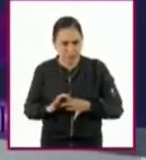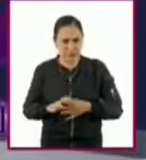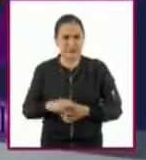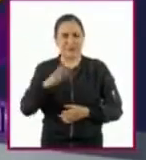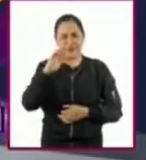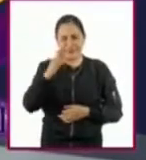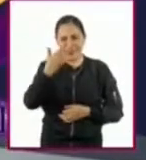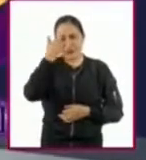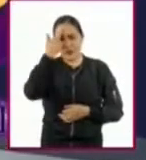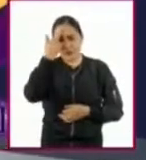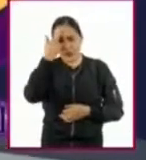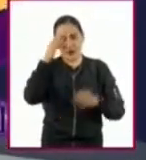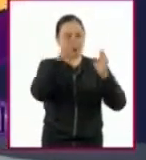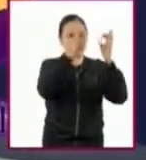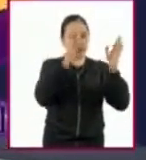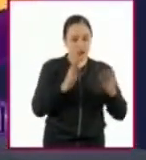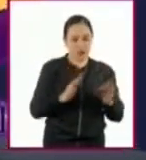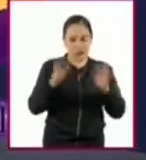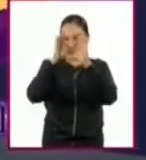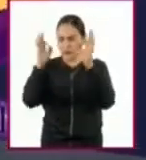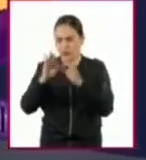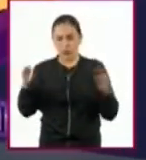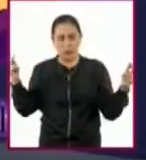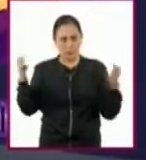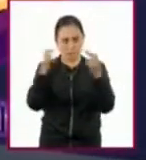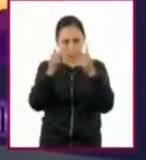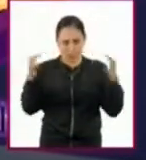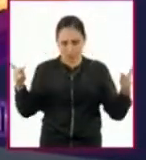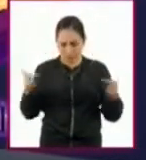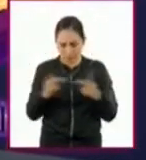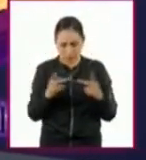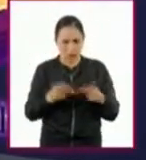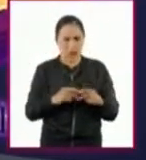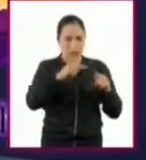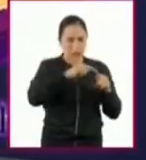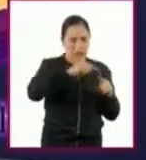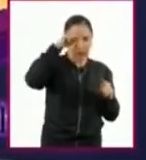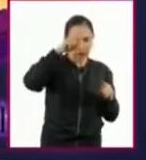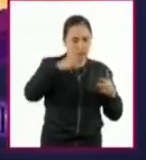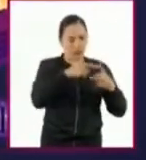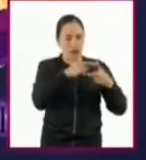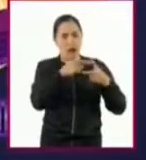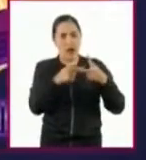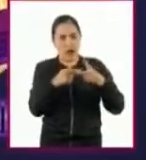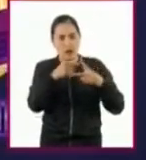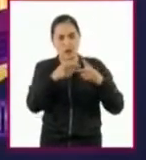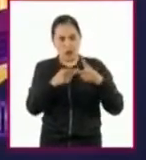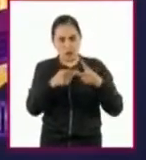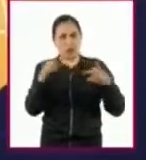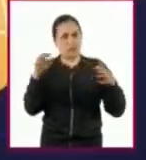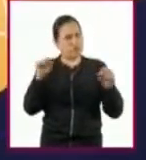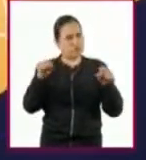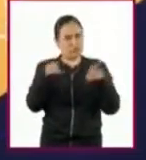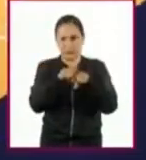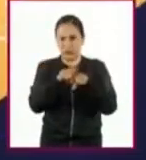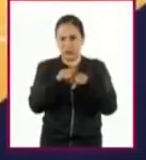Recordemos que dos figuras son congruentes cuando las medidas de sus lados y de sus ángulos correspondientes son